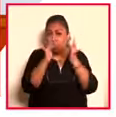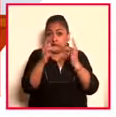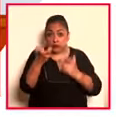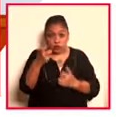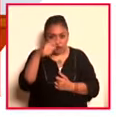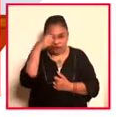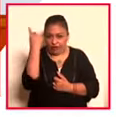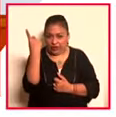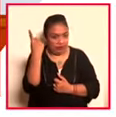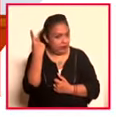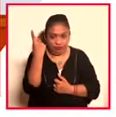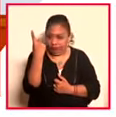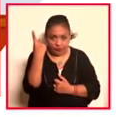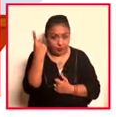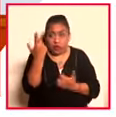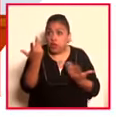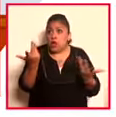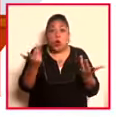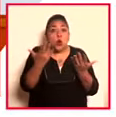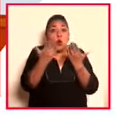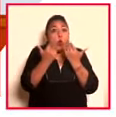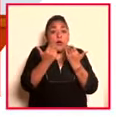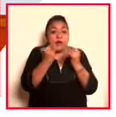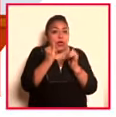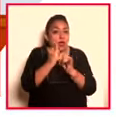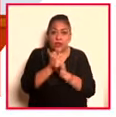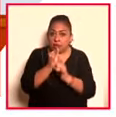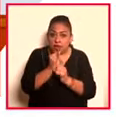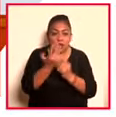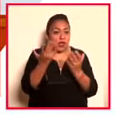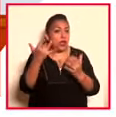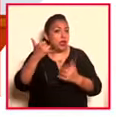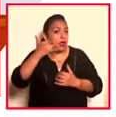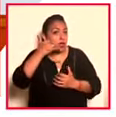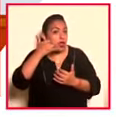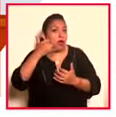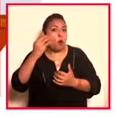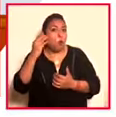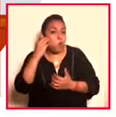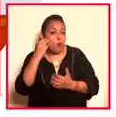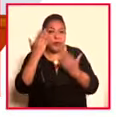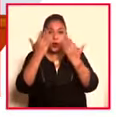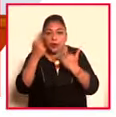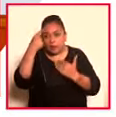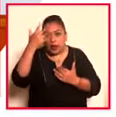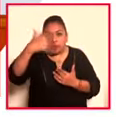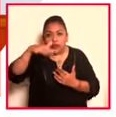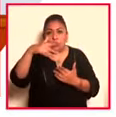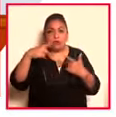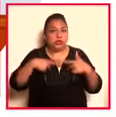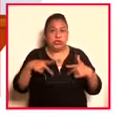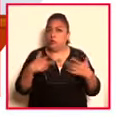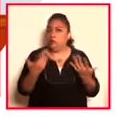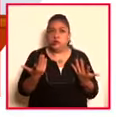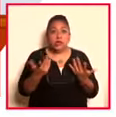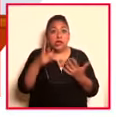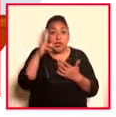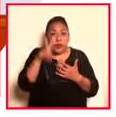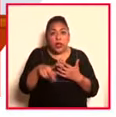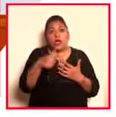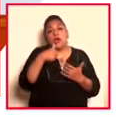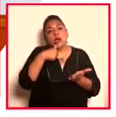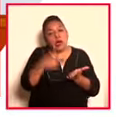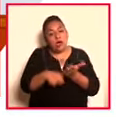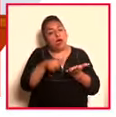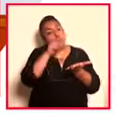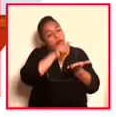simple porque no había medios, no había internet, no había teléfonos celulares para buscar a alguien. Y era todo un escribir una carta